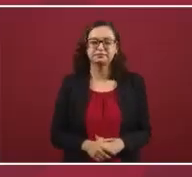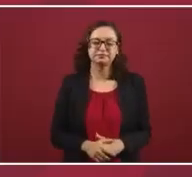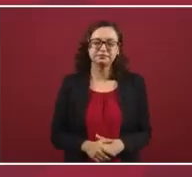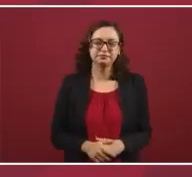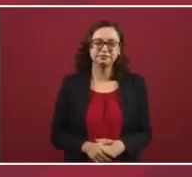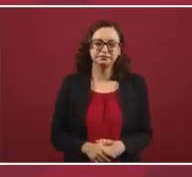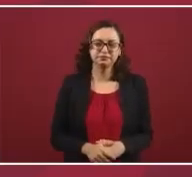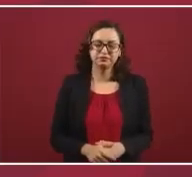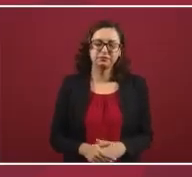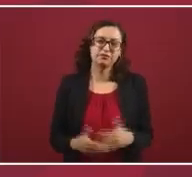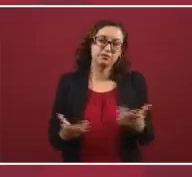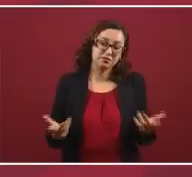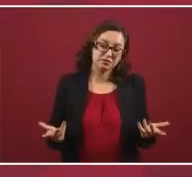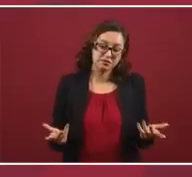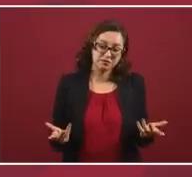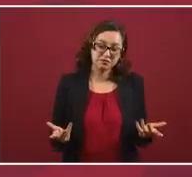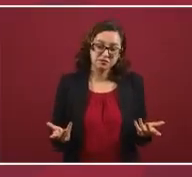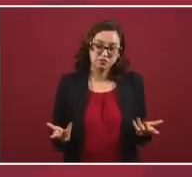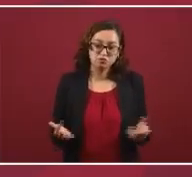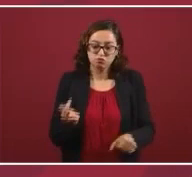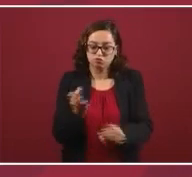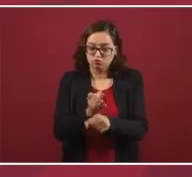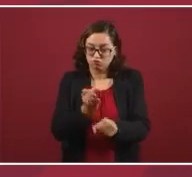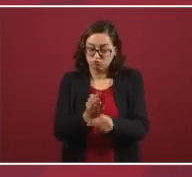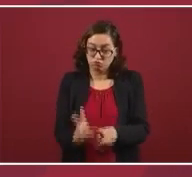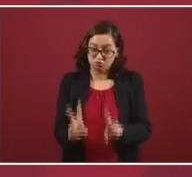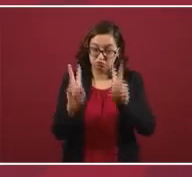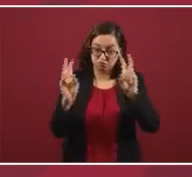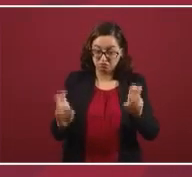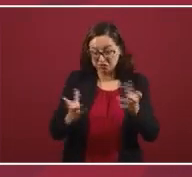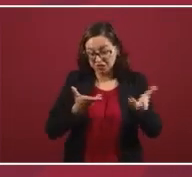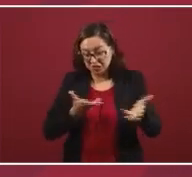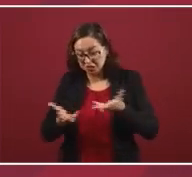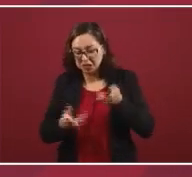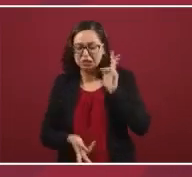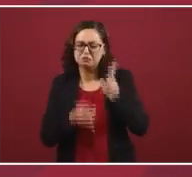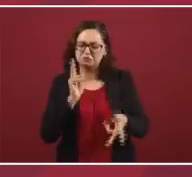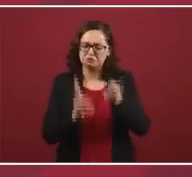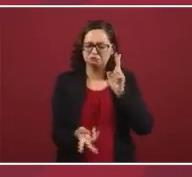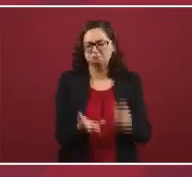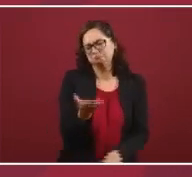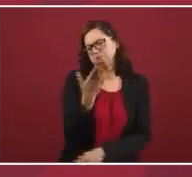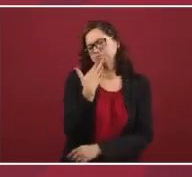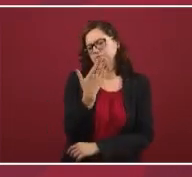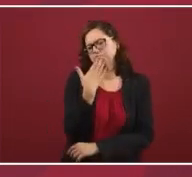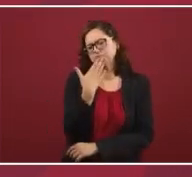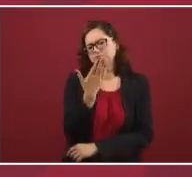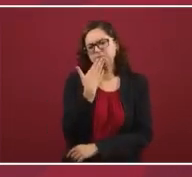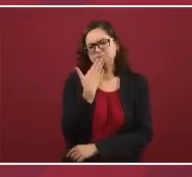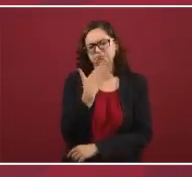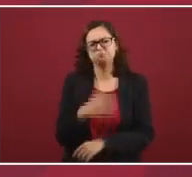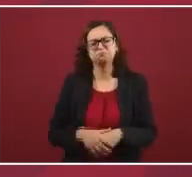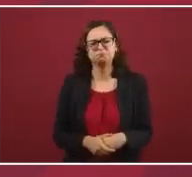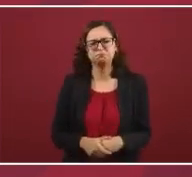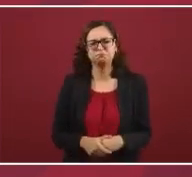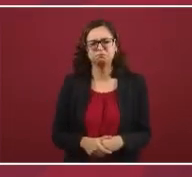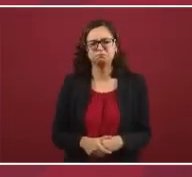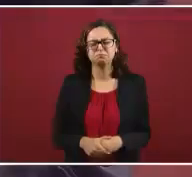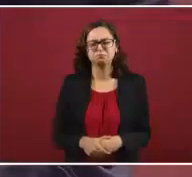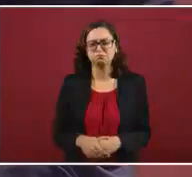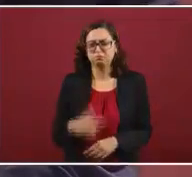qué bien que estamos tratando estos temas y yo celebro